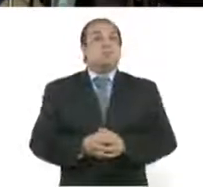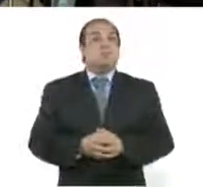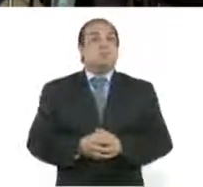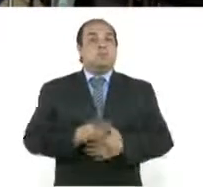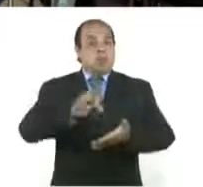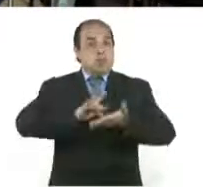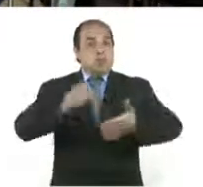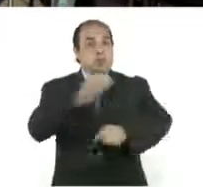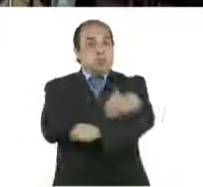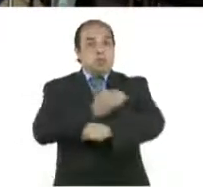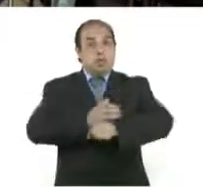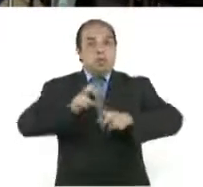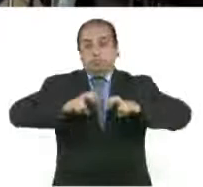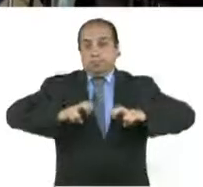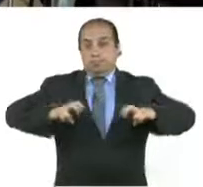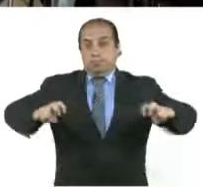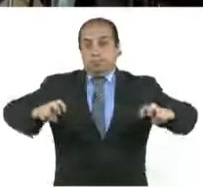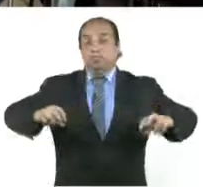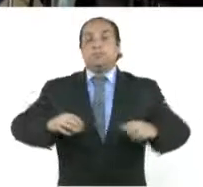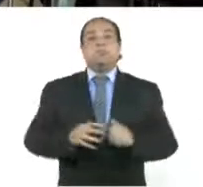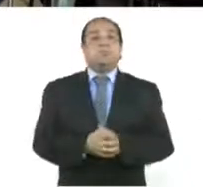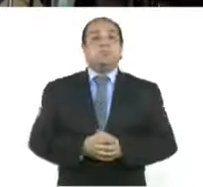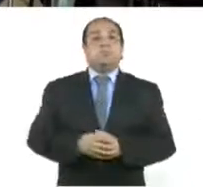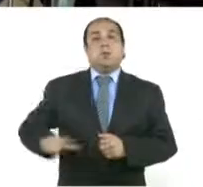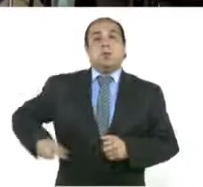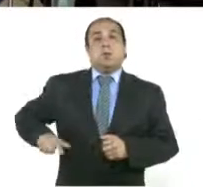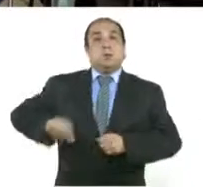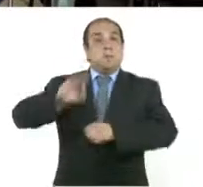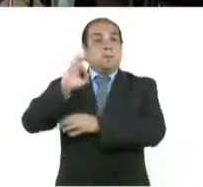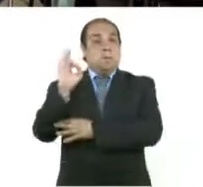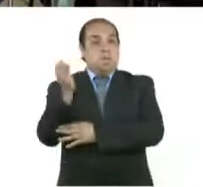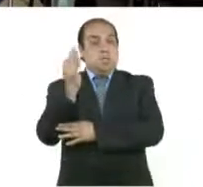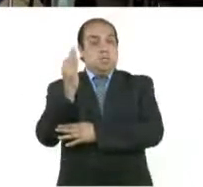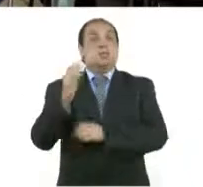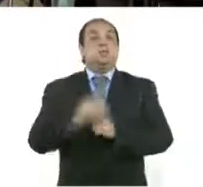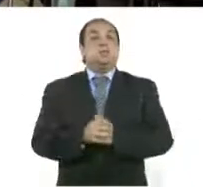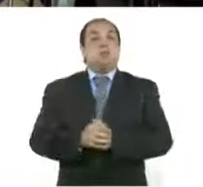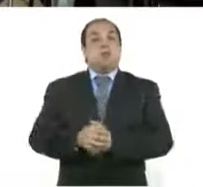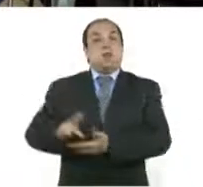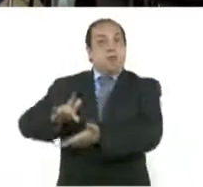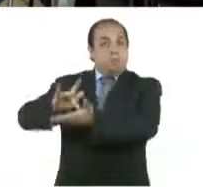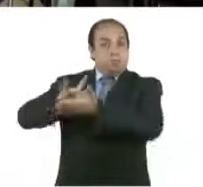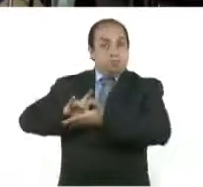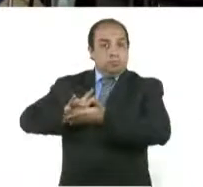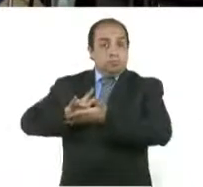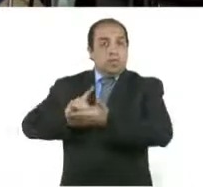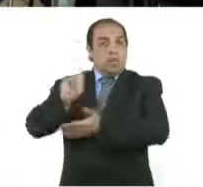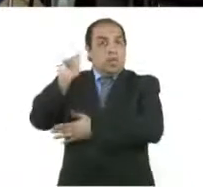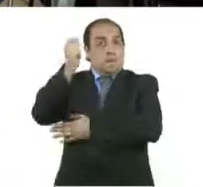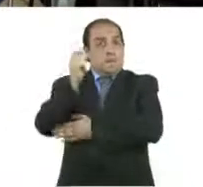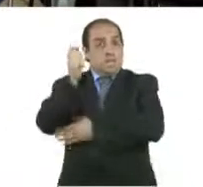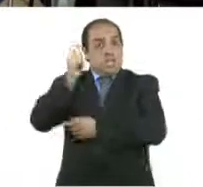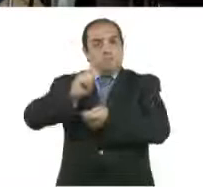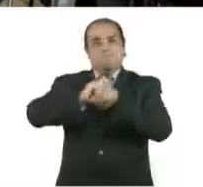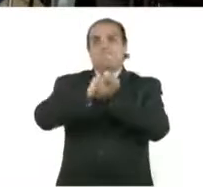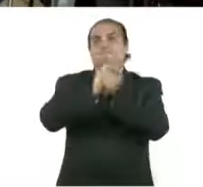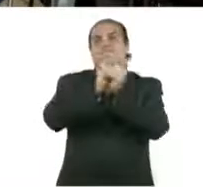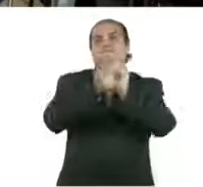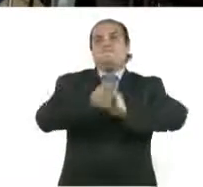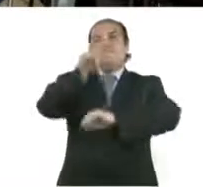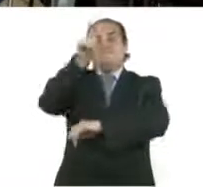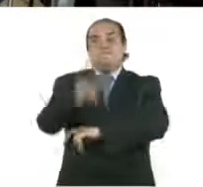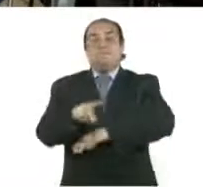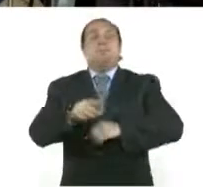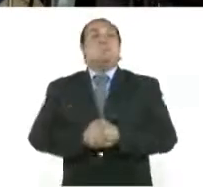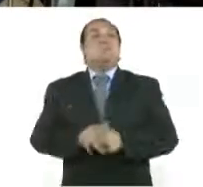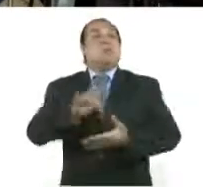a mis compañeros del gabinete del gobierno federal que nos apoyan a que esta pensión sea una realidad. También